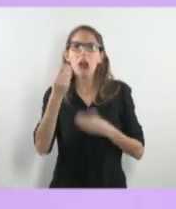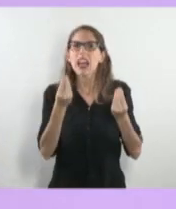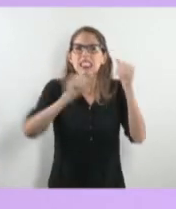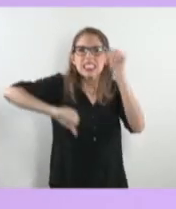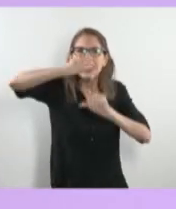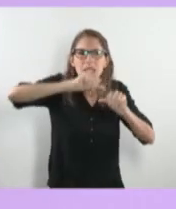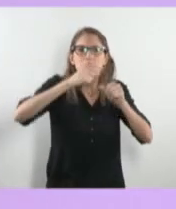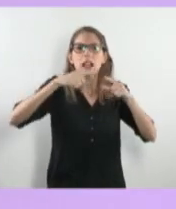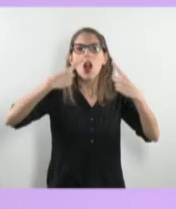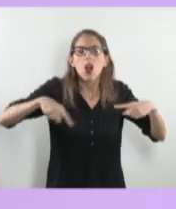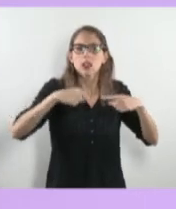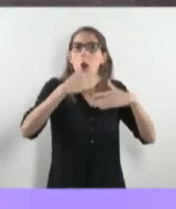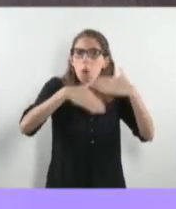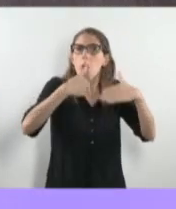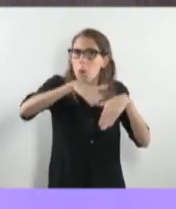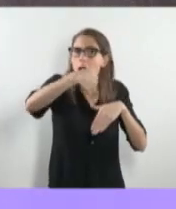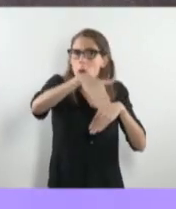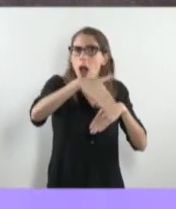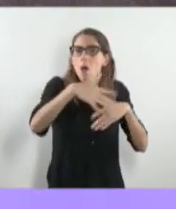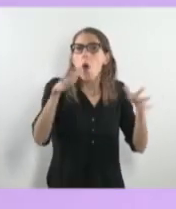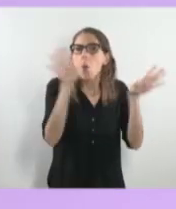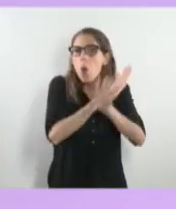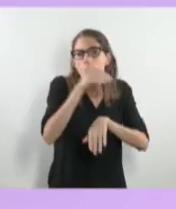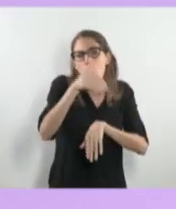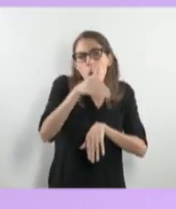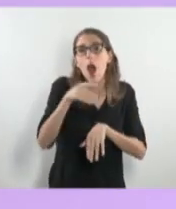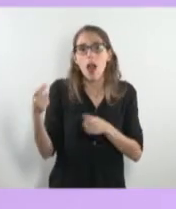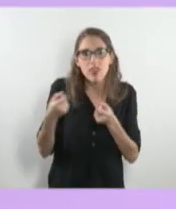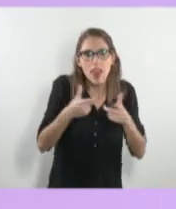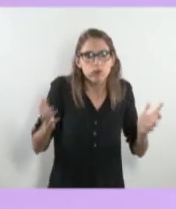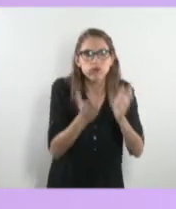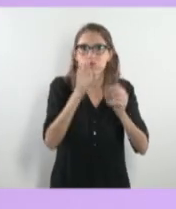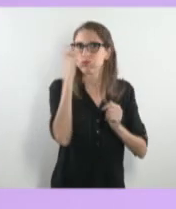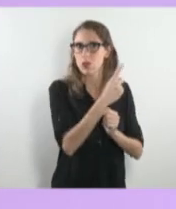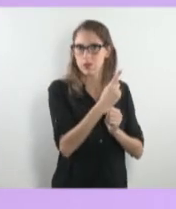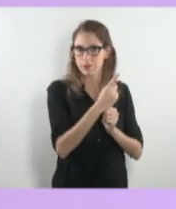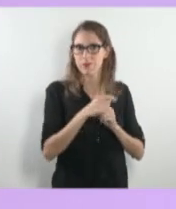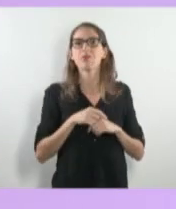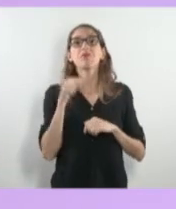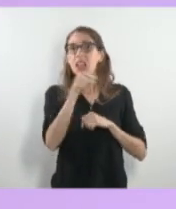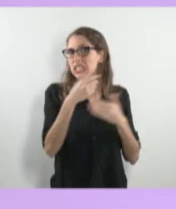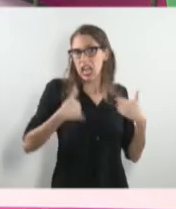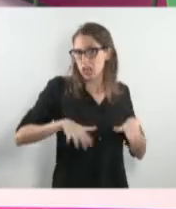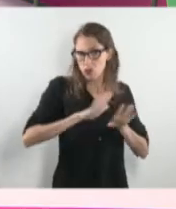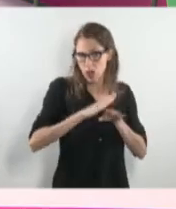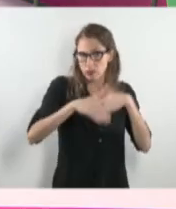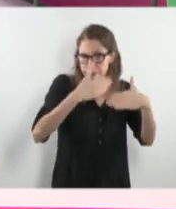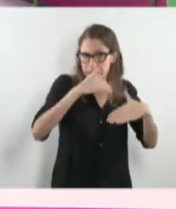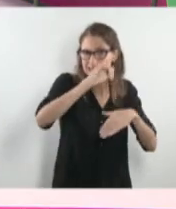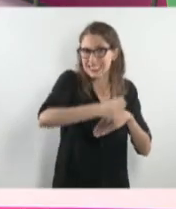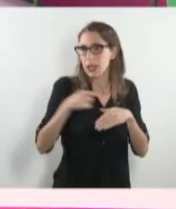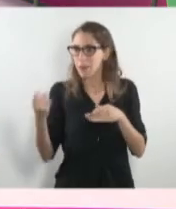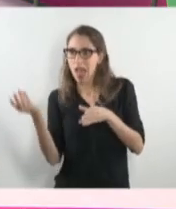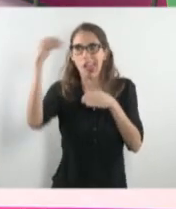suceder de todas maneras, ¿no? Claro. O sea, son reacciones naturales, uh-huh. Pero lo que van a hacer ahí es justamente participar en esa